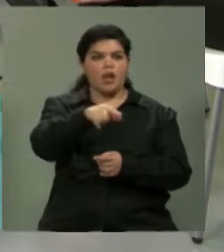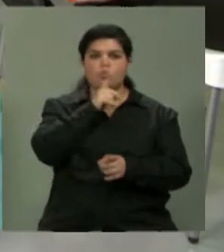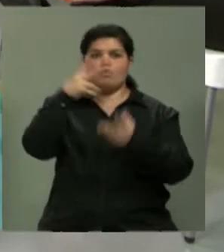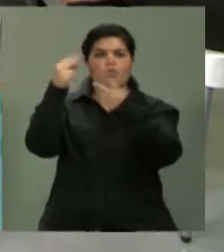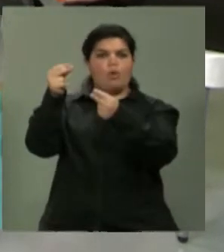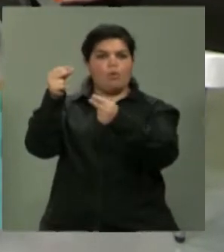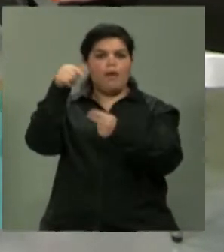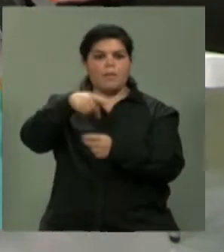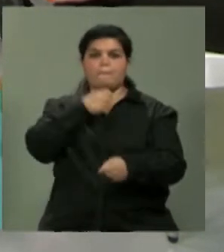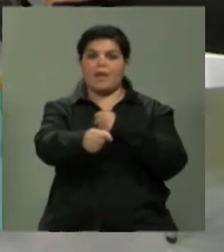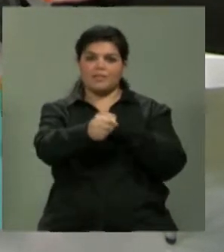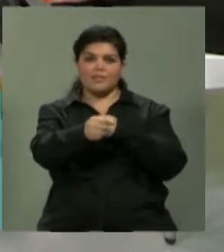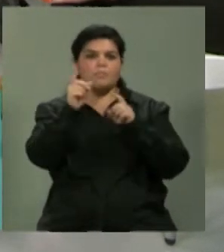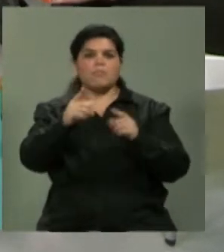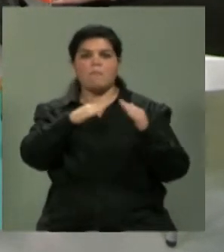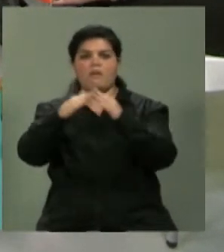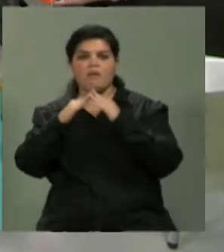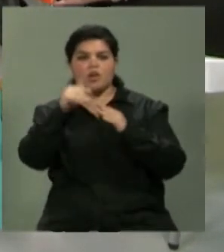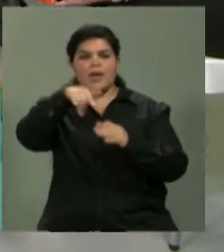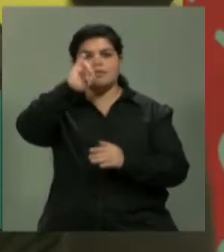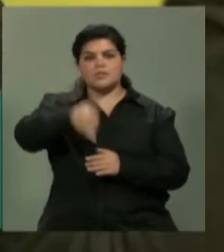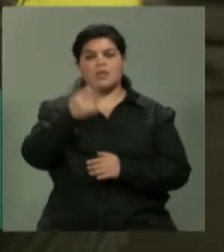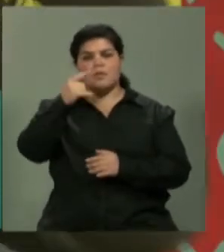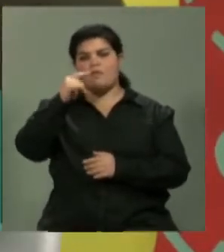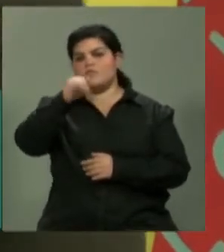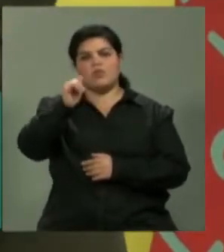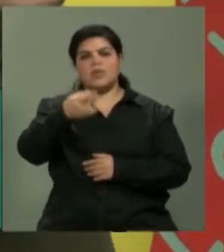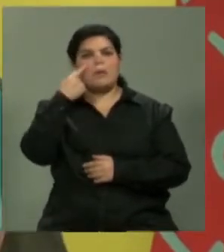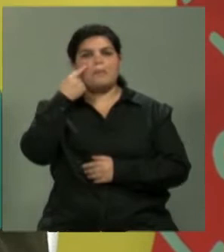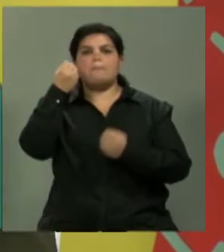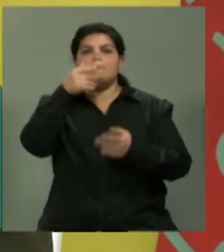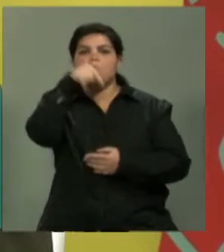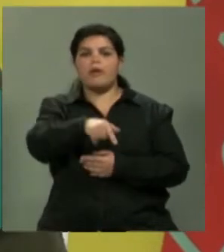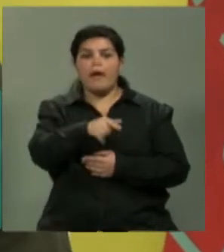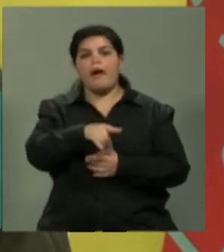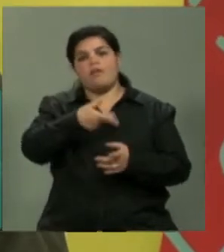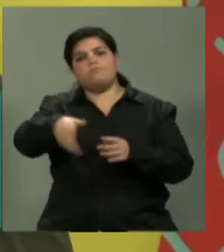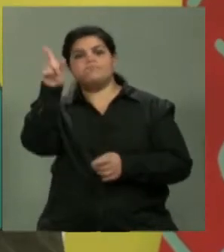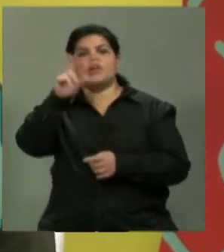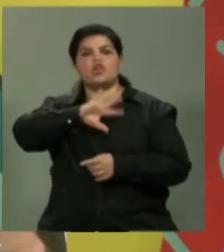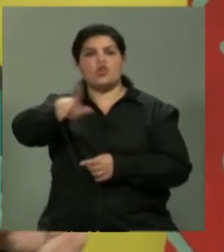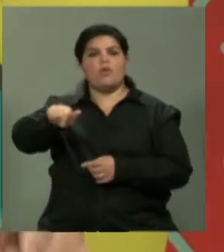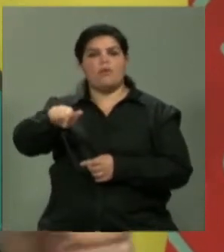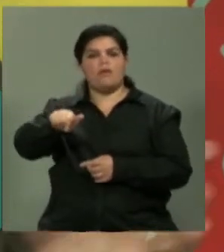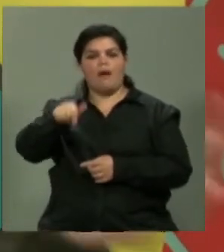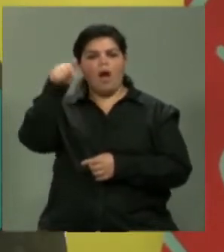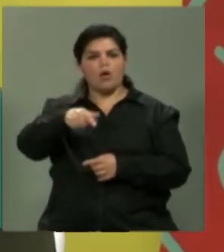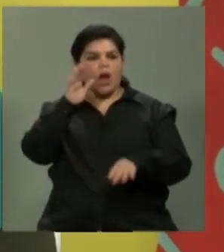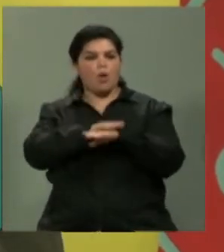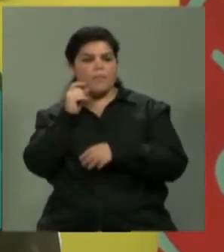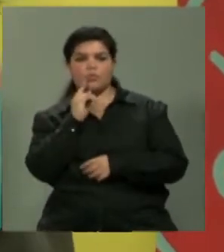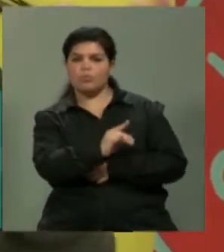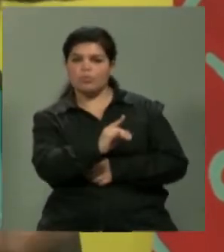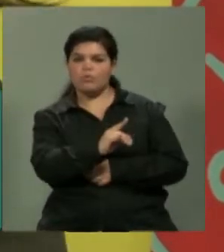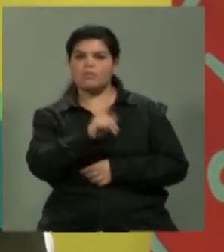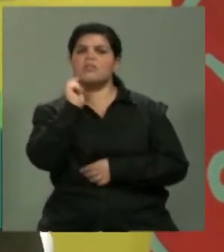los pibes, por vivir en un barrio, tienen que salir a robar porque los mandan los que son los poderosos. Y hoy en día estamos hablando de culparlos a ellos, como se decía recién,